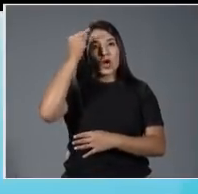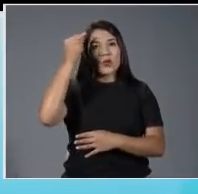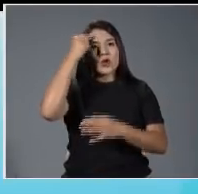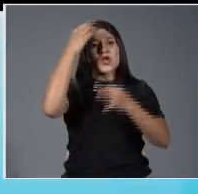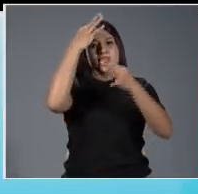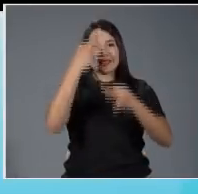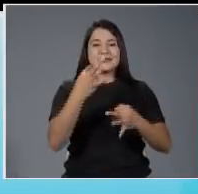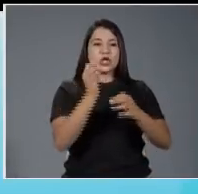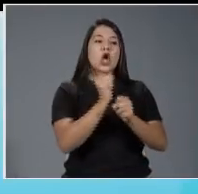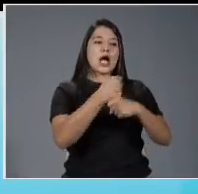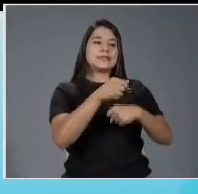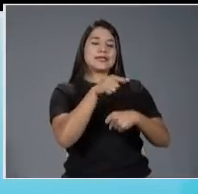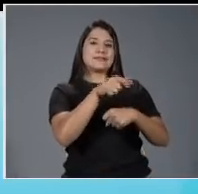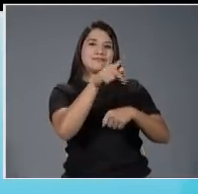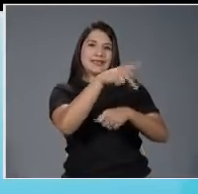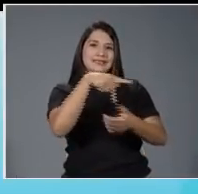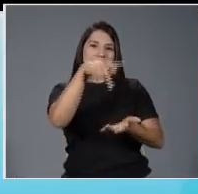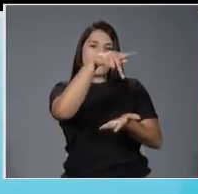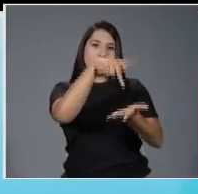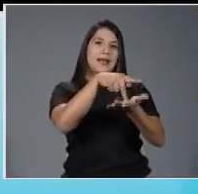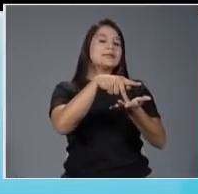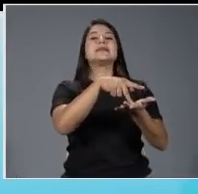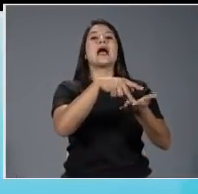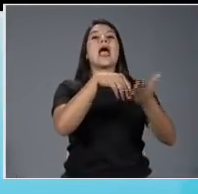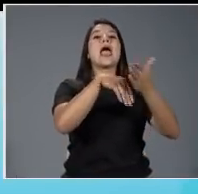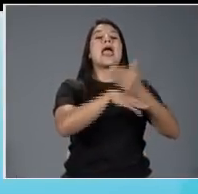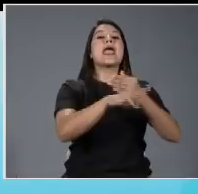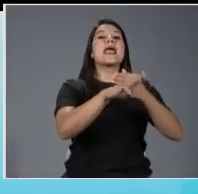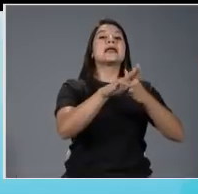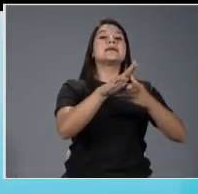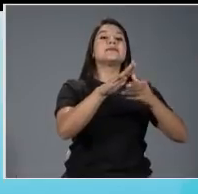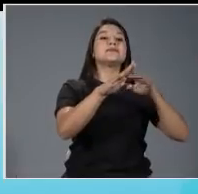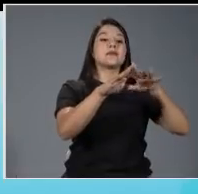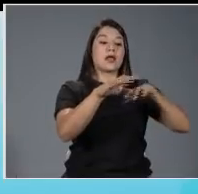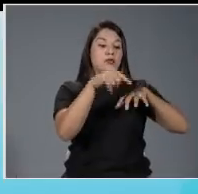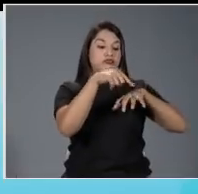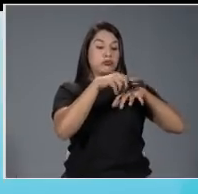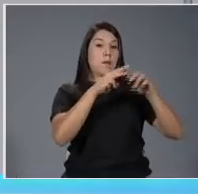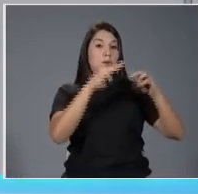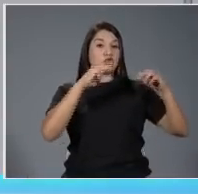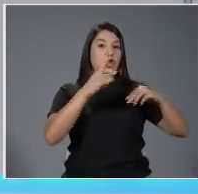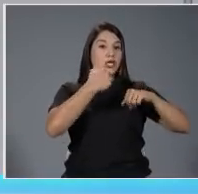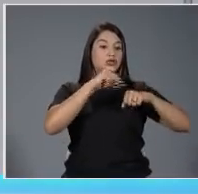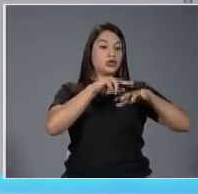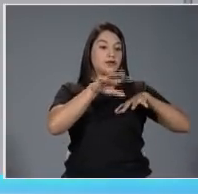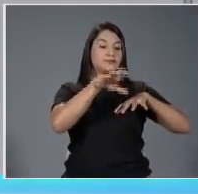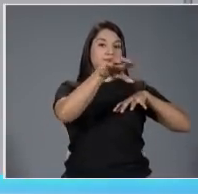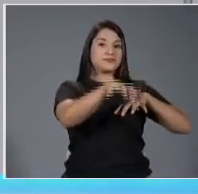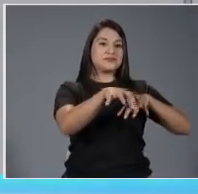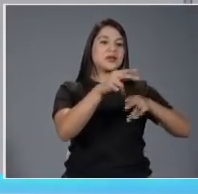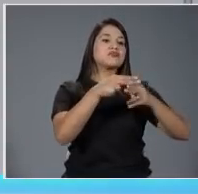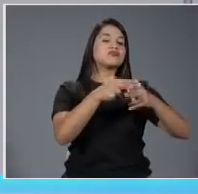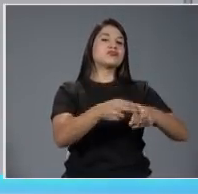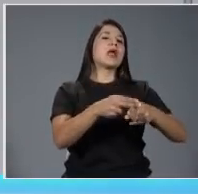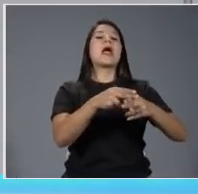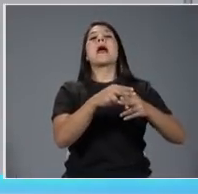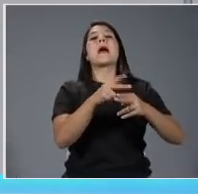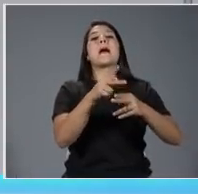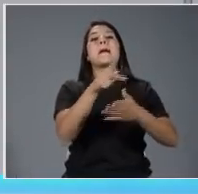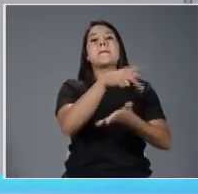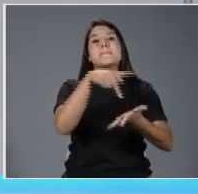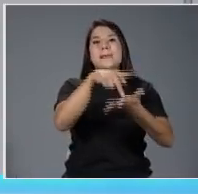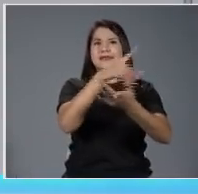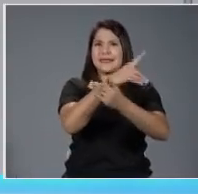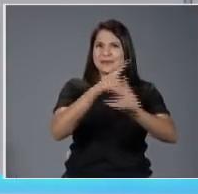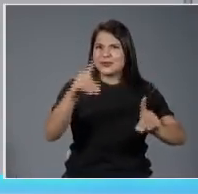oeste del Museo Nacional, y la denominó Plaza de la Democracia. Yo recuerdo,